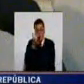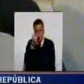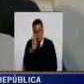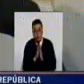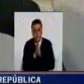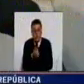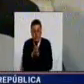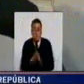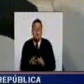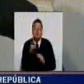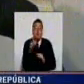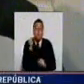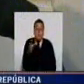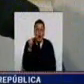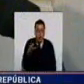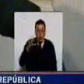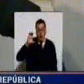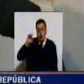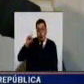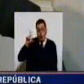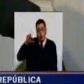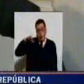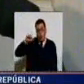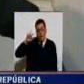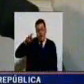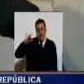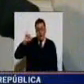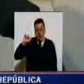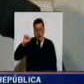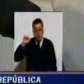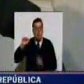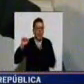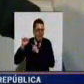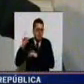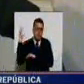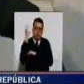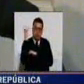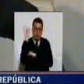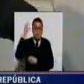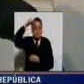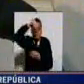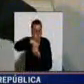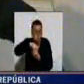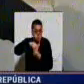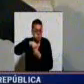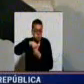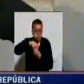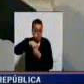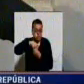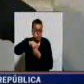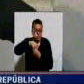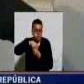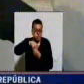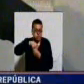el banco Colpatria Multibanca, que es en Colombia,